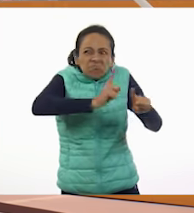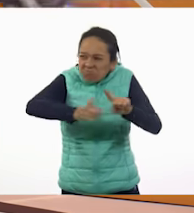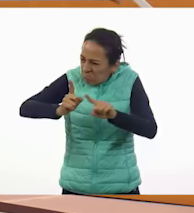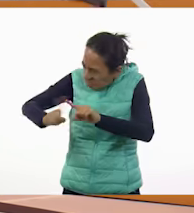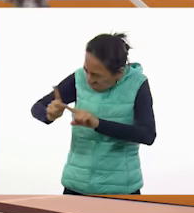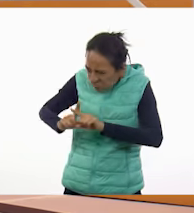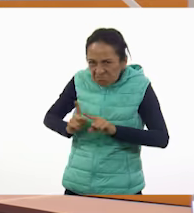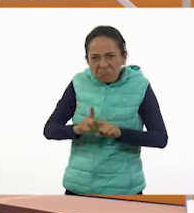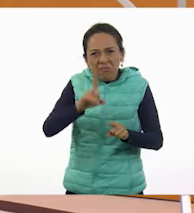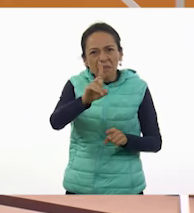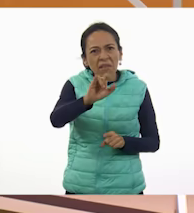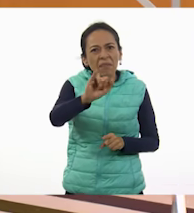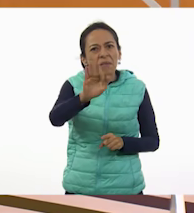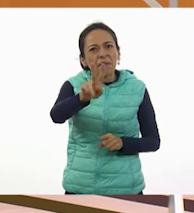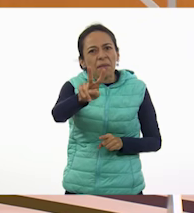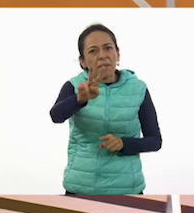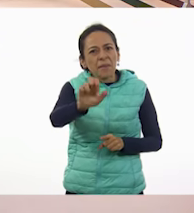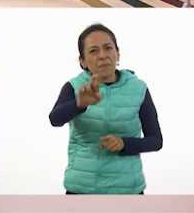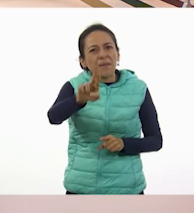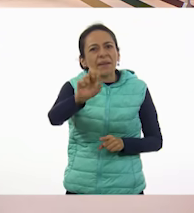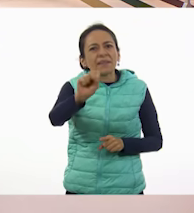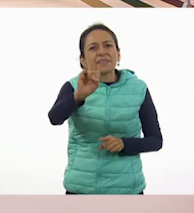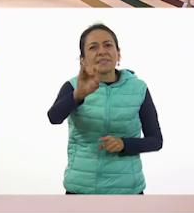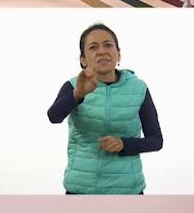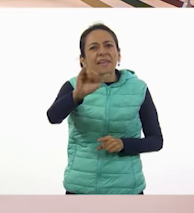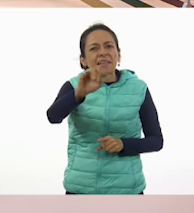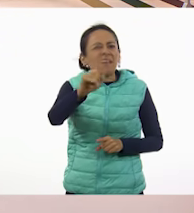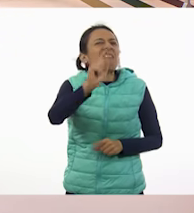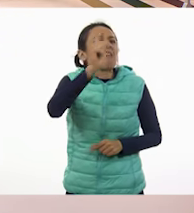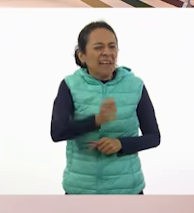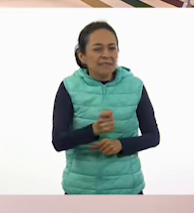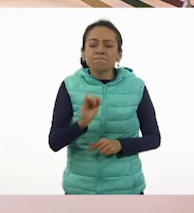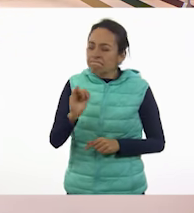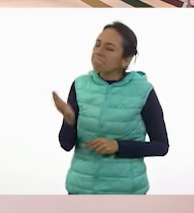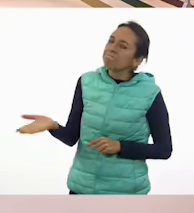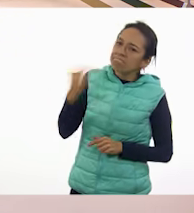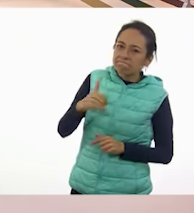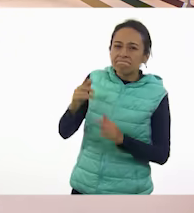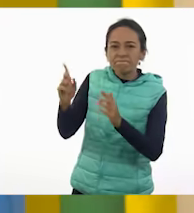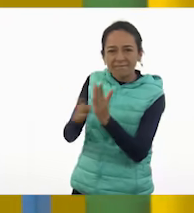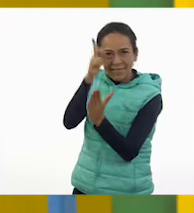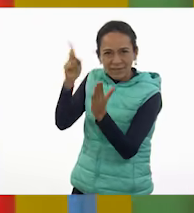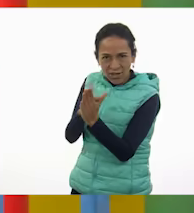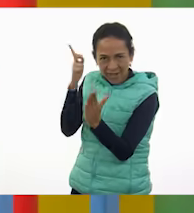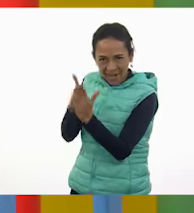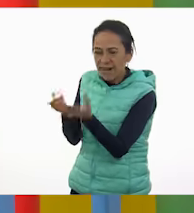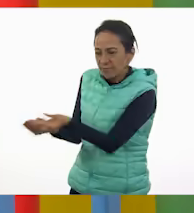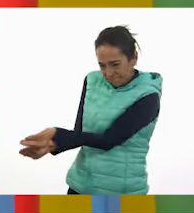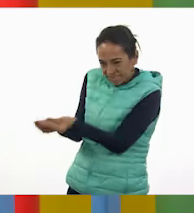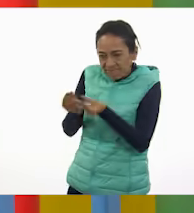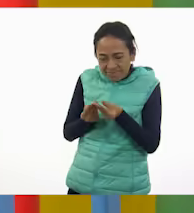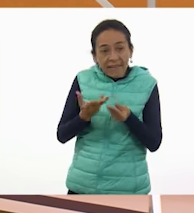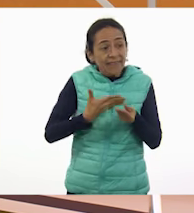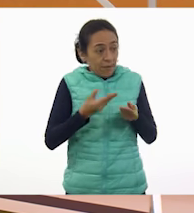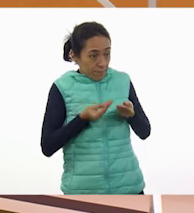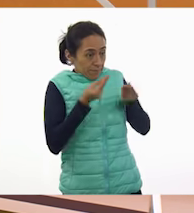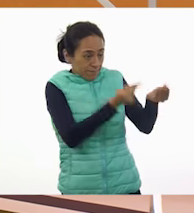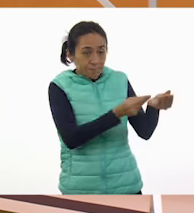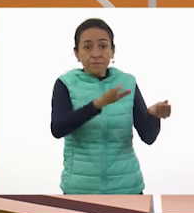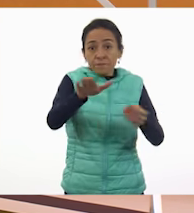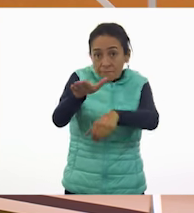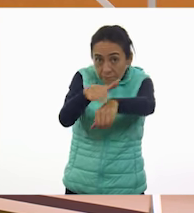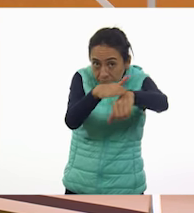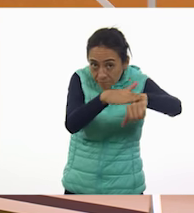diccionario. Yo ya tengo uno. es el diccionario. Mira, aquí lo tengo uno. Muy bien. Y fíjense bien, el juego consiste en lo